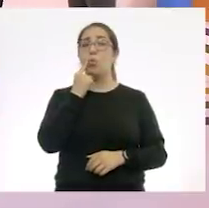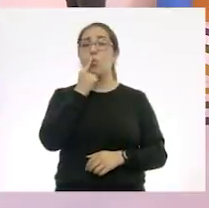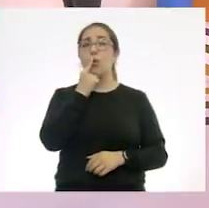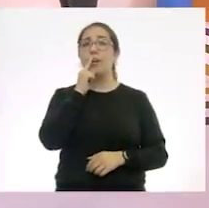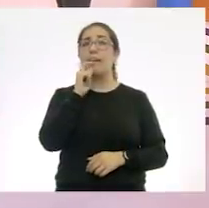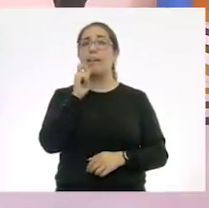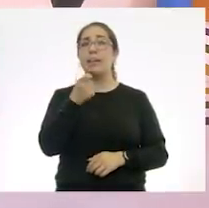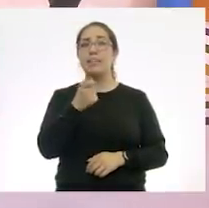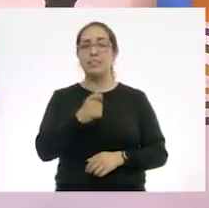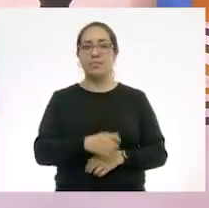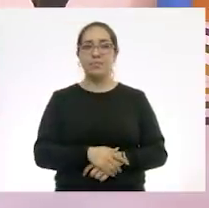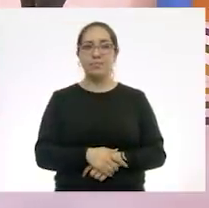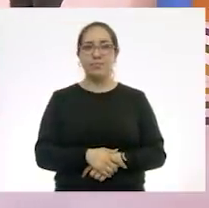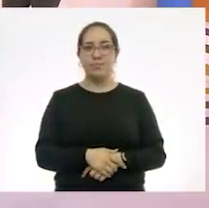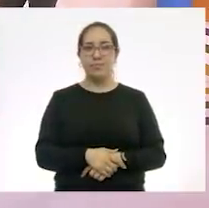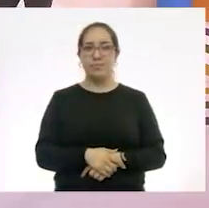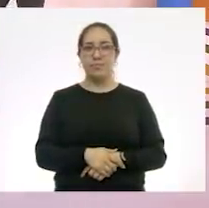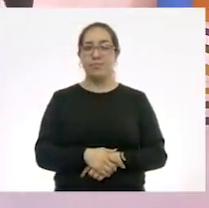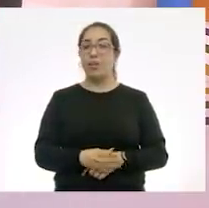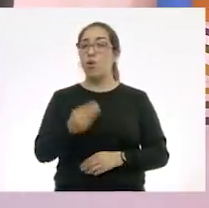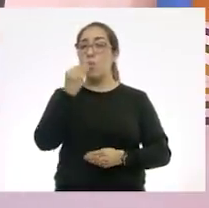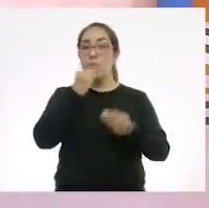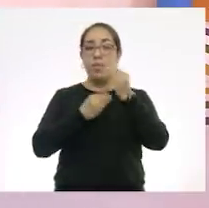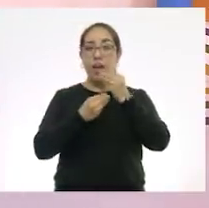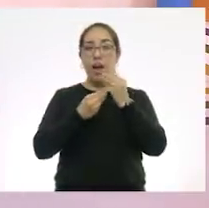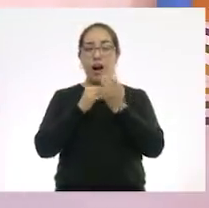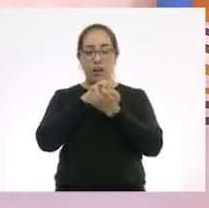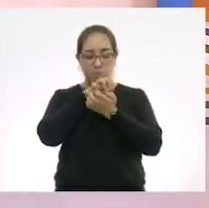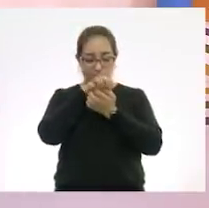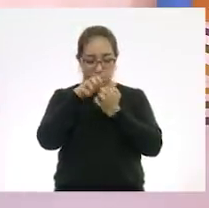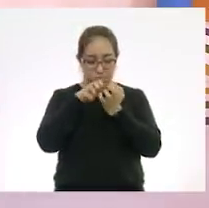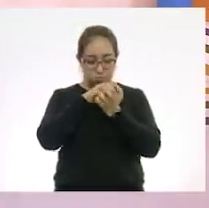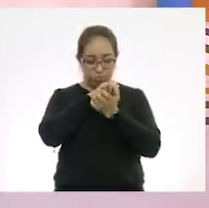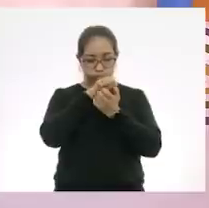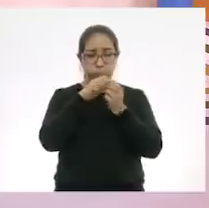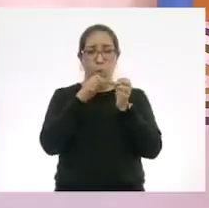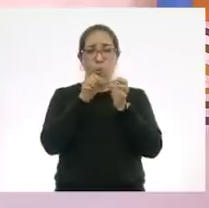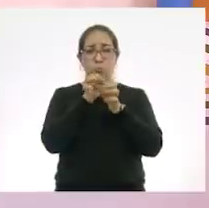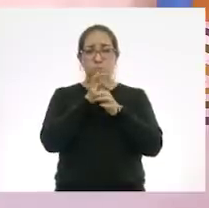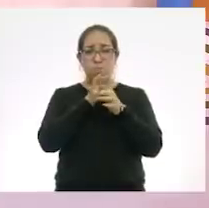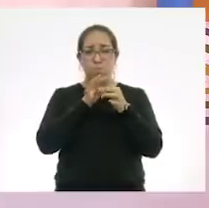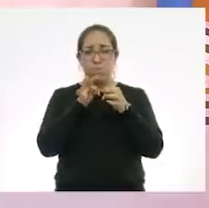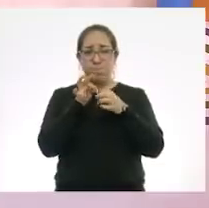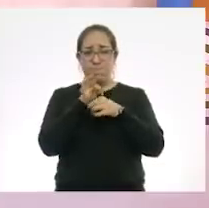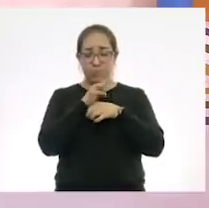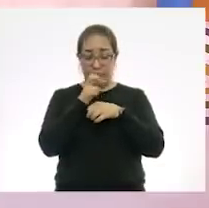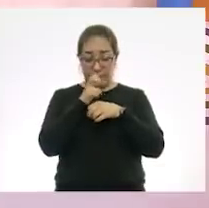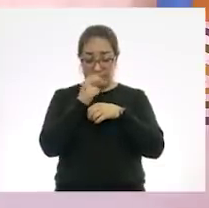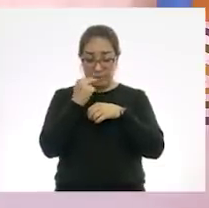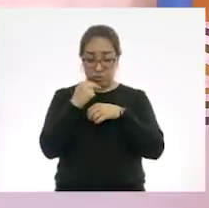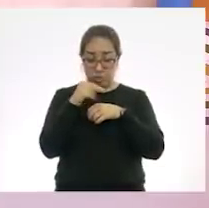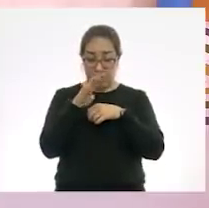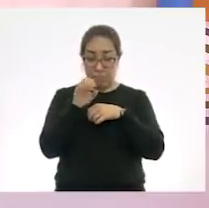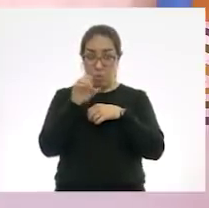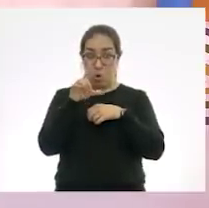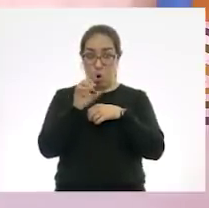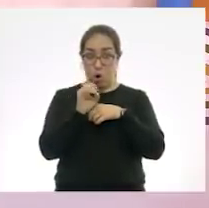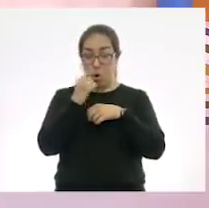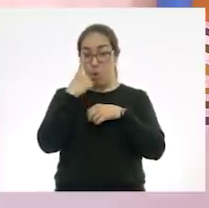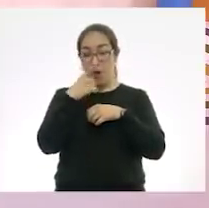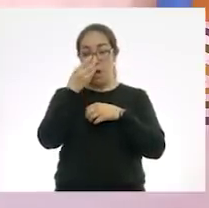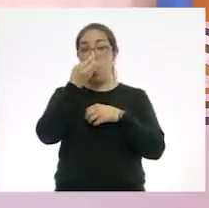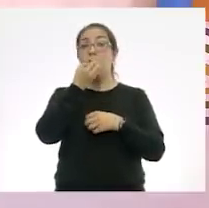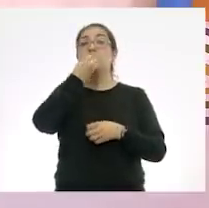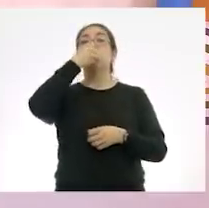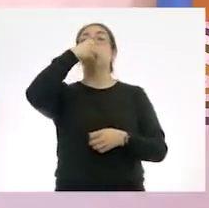a ser triturar la comida, hacerla más pequeña, convertirla en el bolo alimenticio para que entre en nuestro cuerpo.